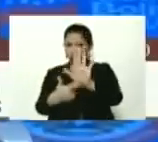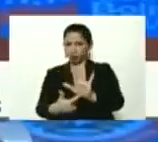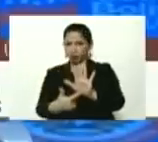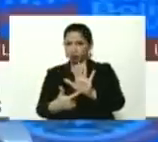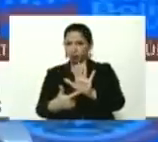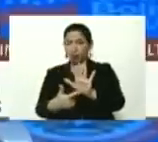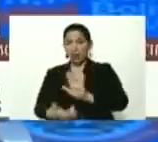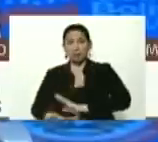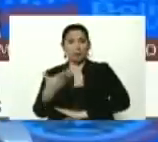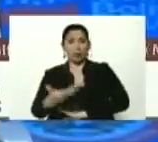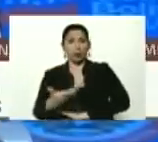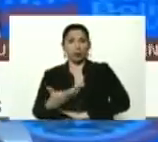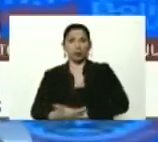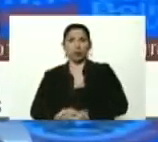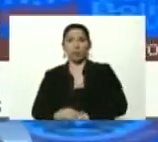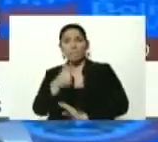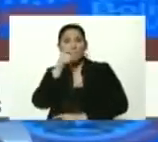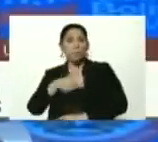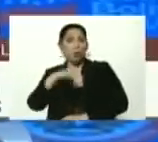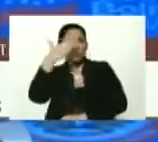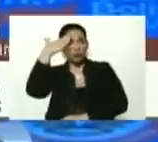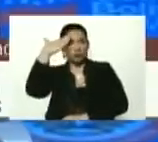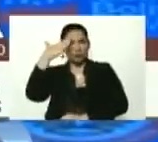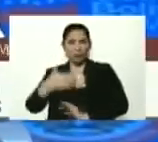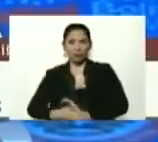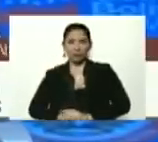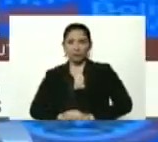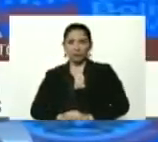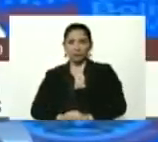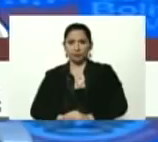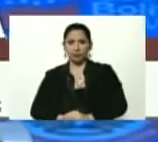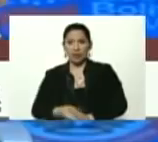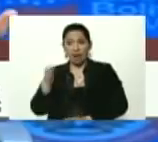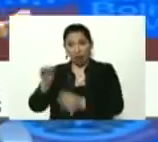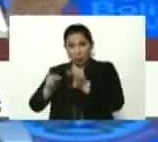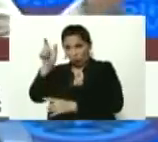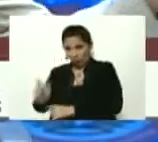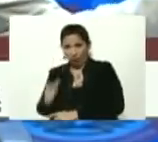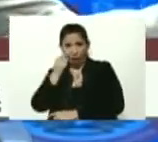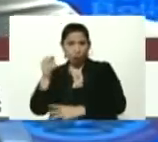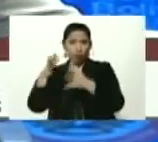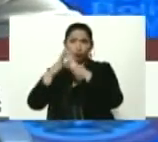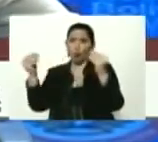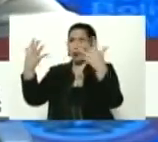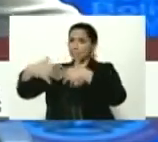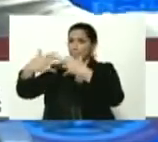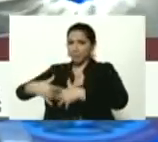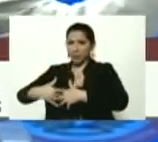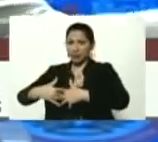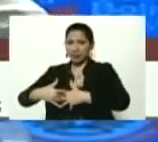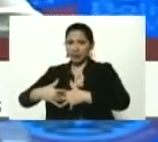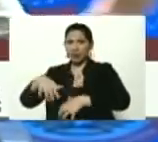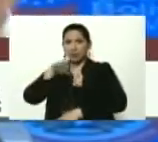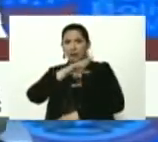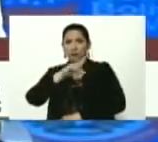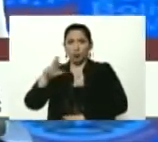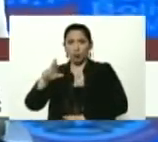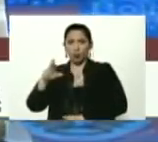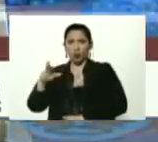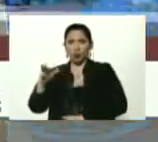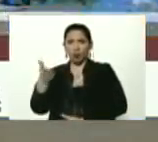muy importante que el pueblo lo sepa. El abogado de todas las empresas que la República, a